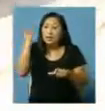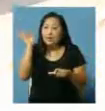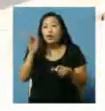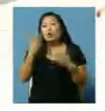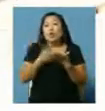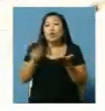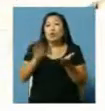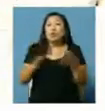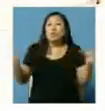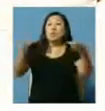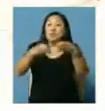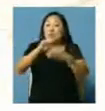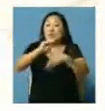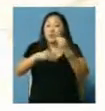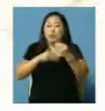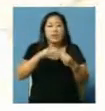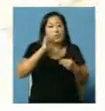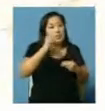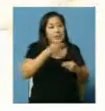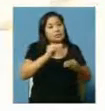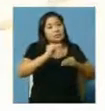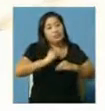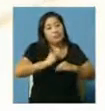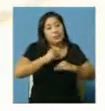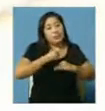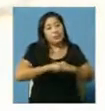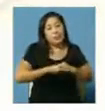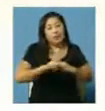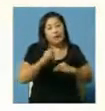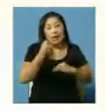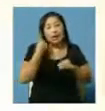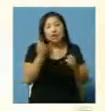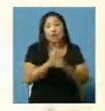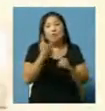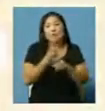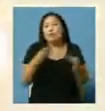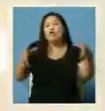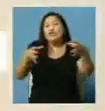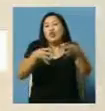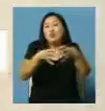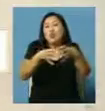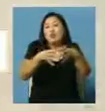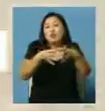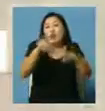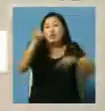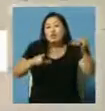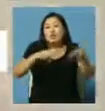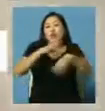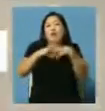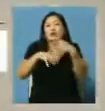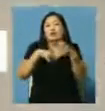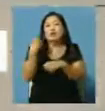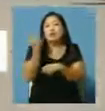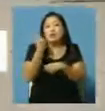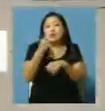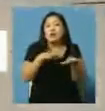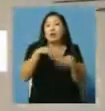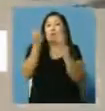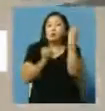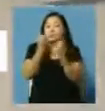es que se reúnen las personas. Sí, lamentablemente no vamos a poder evitar las reuniones sociales. De hecho, es muy importante la